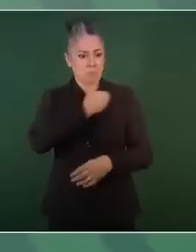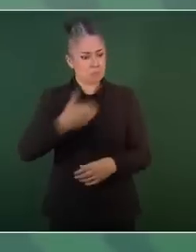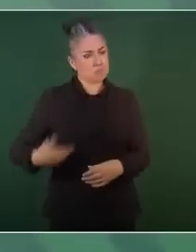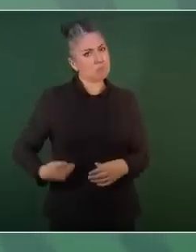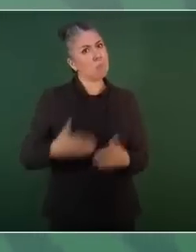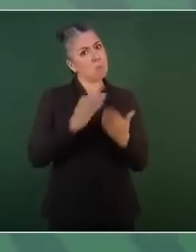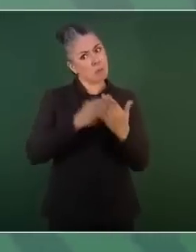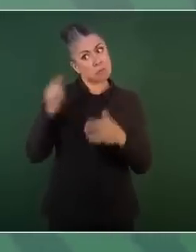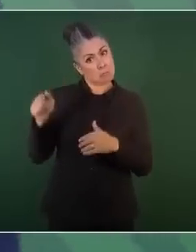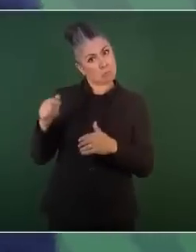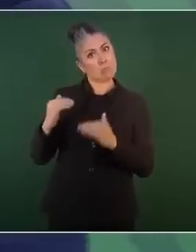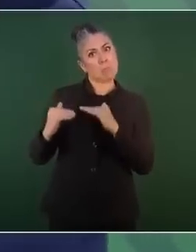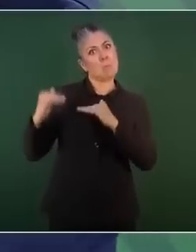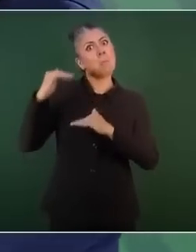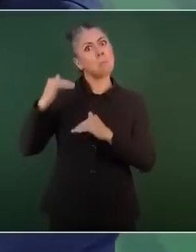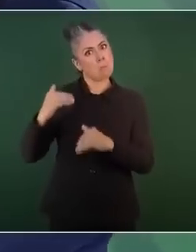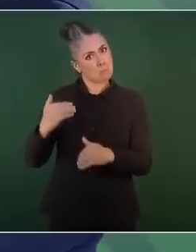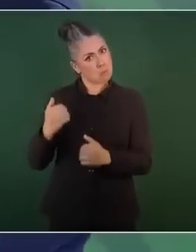Y ya no hablemos